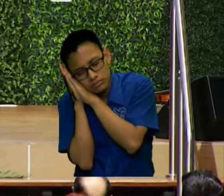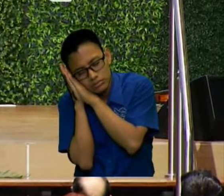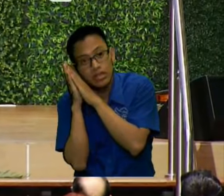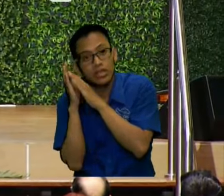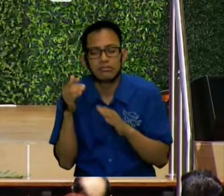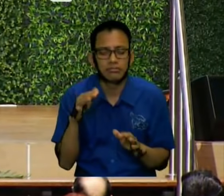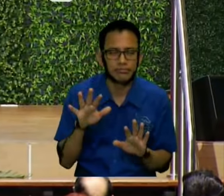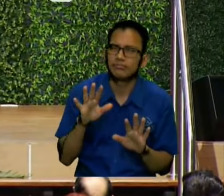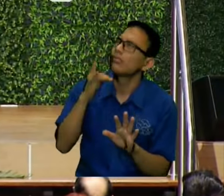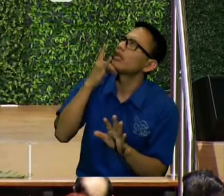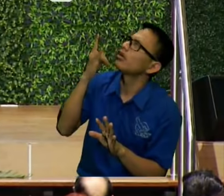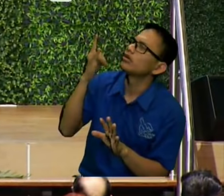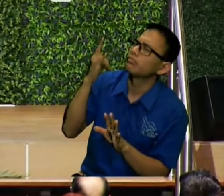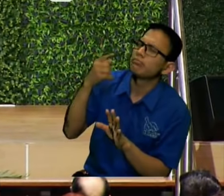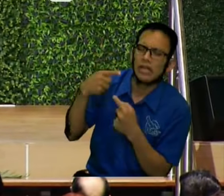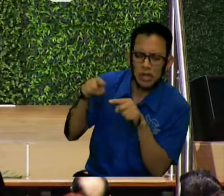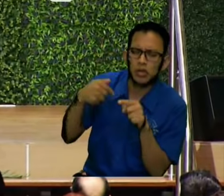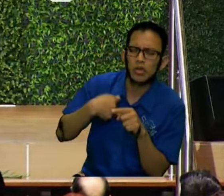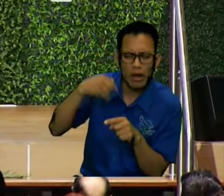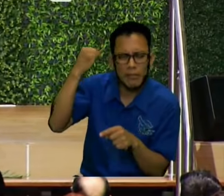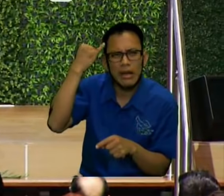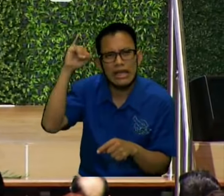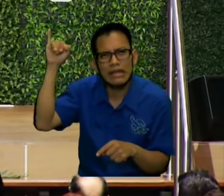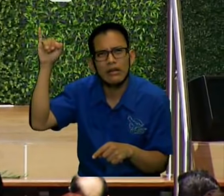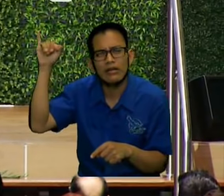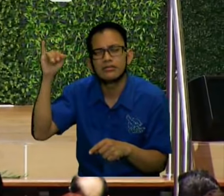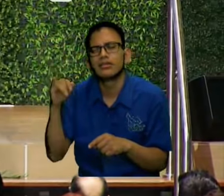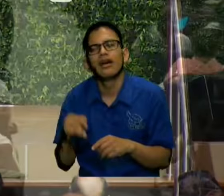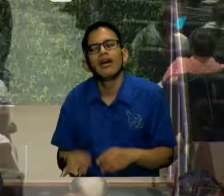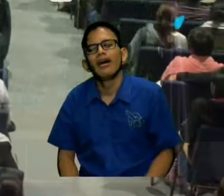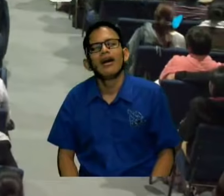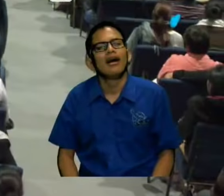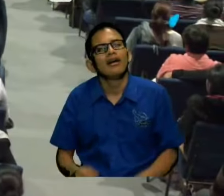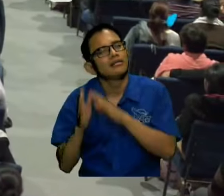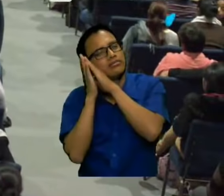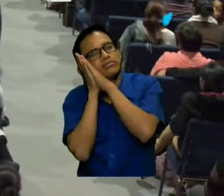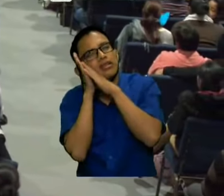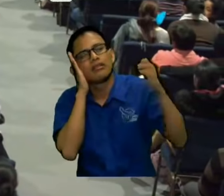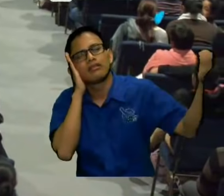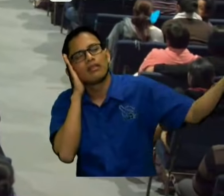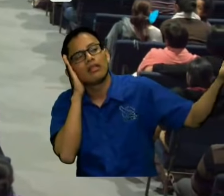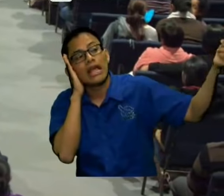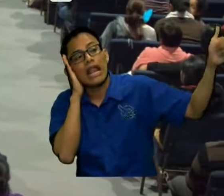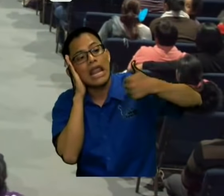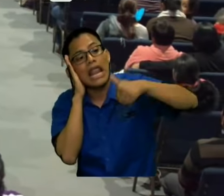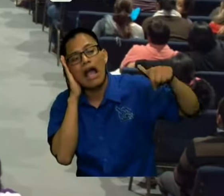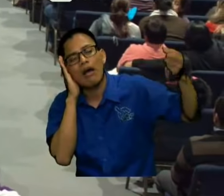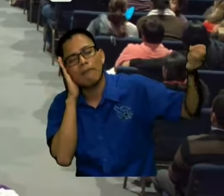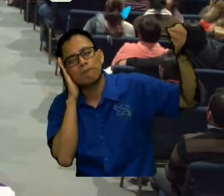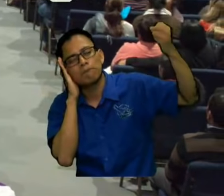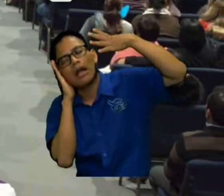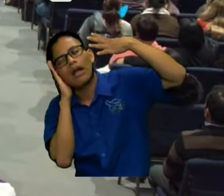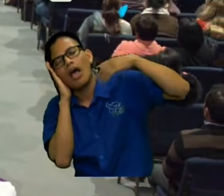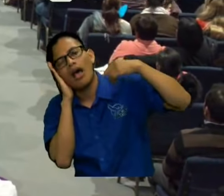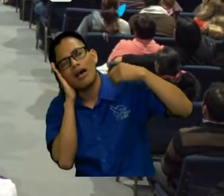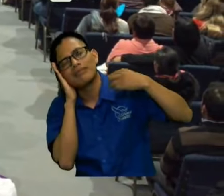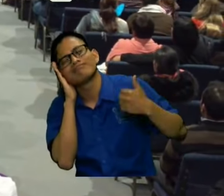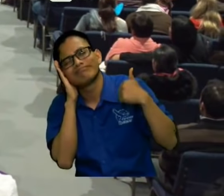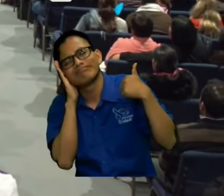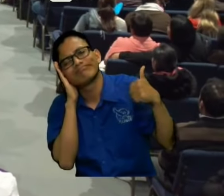esa lo que estabas viviendo, pero me imagino que decía: ay, qué rico, qué fresco. Ah, soñando, qué frescura la del